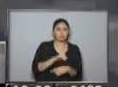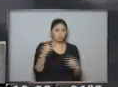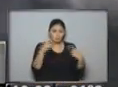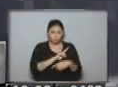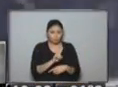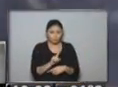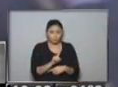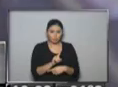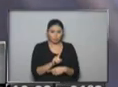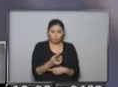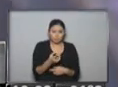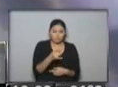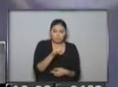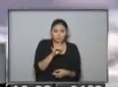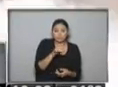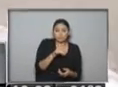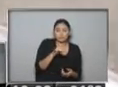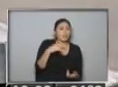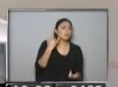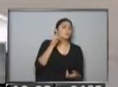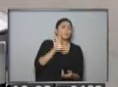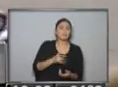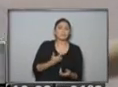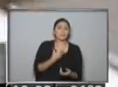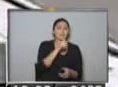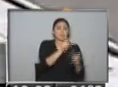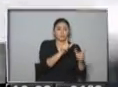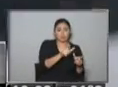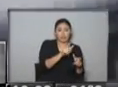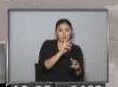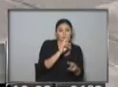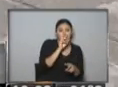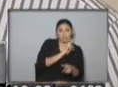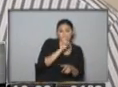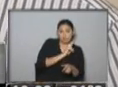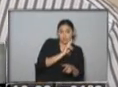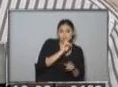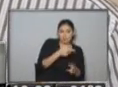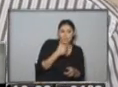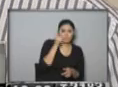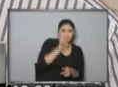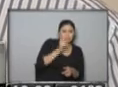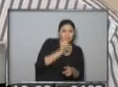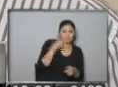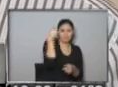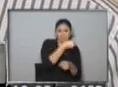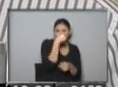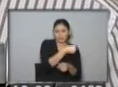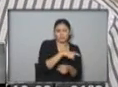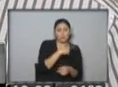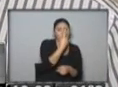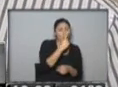porque incluso dentro de los golpeados había chicas. Uno de los chicos más golpeados, los compañeros más golpeados,